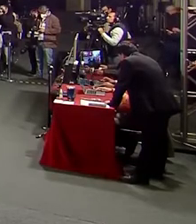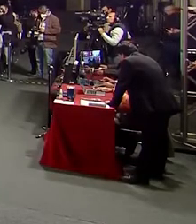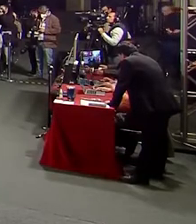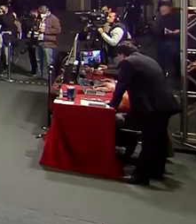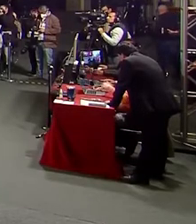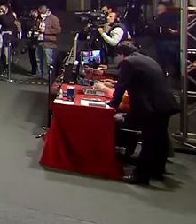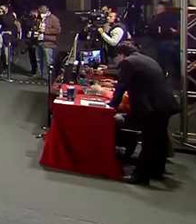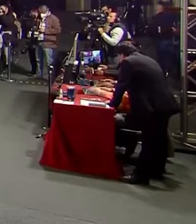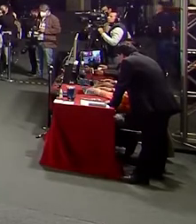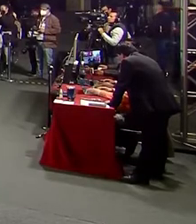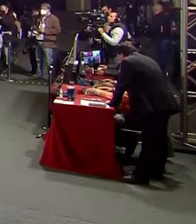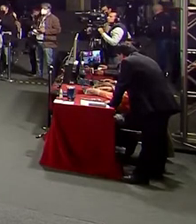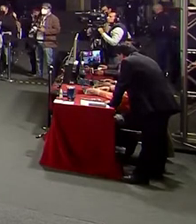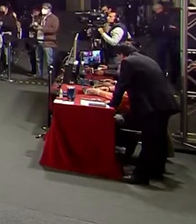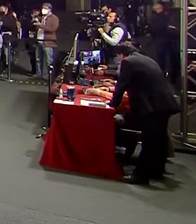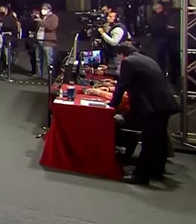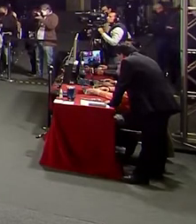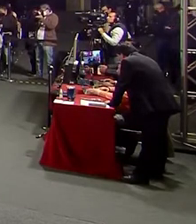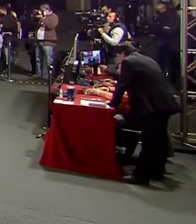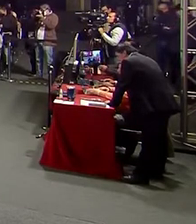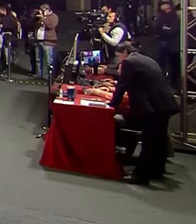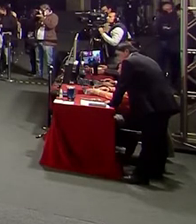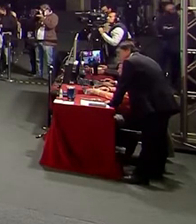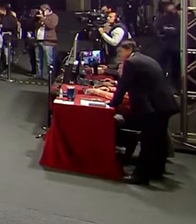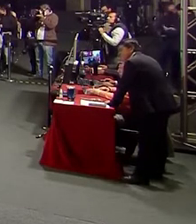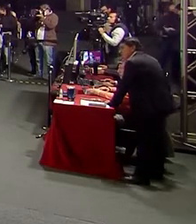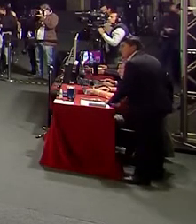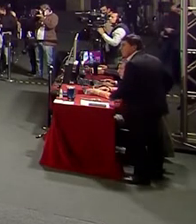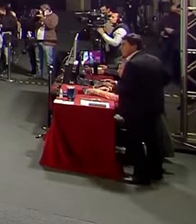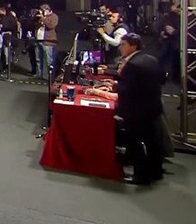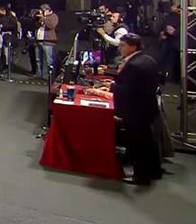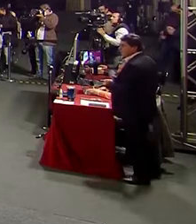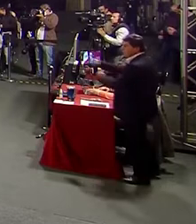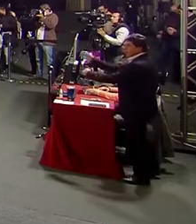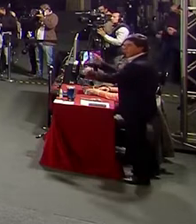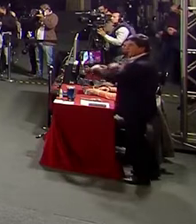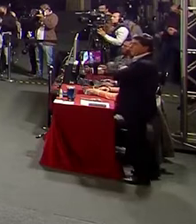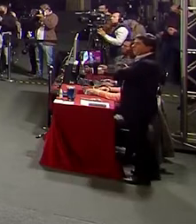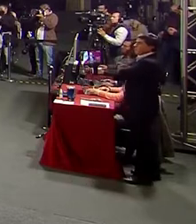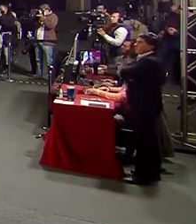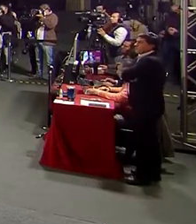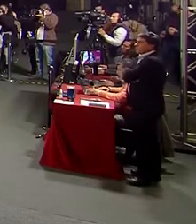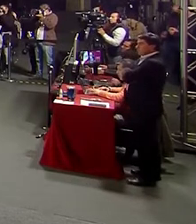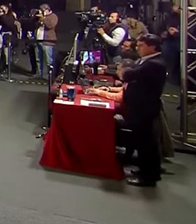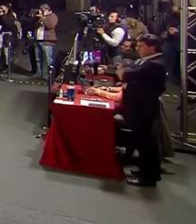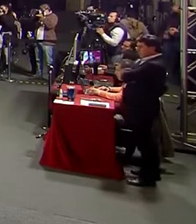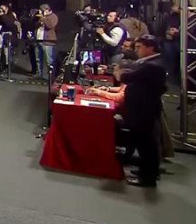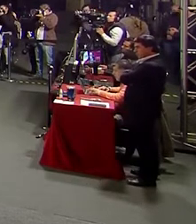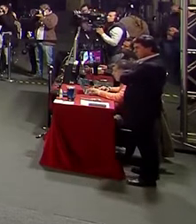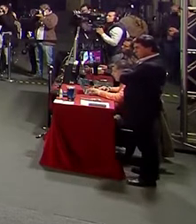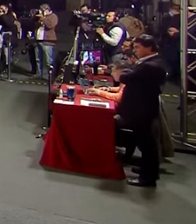Expresar mis condolencias a